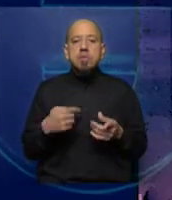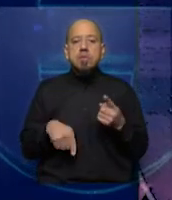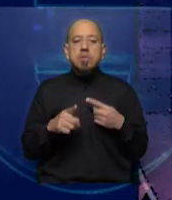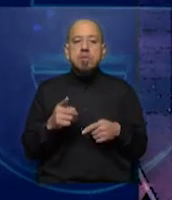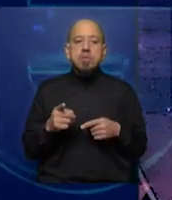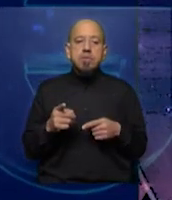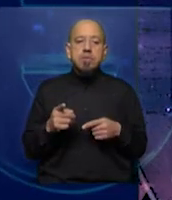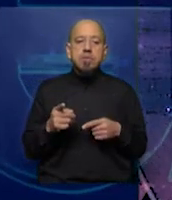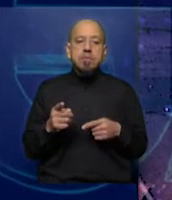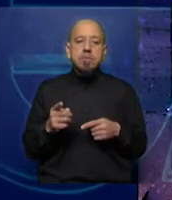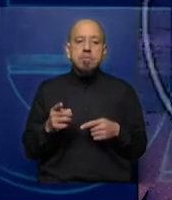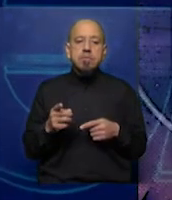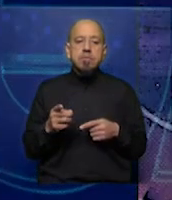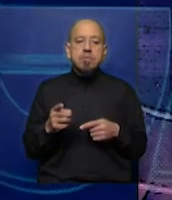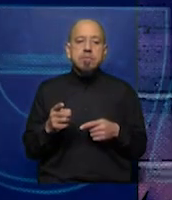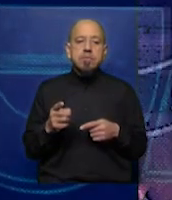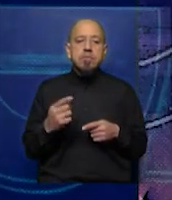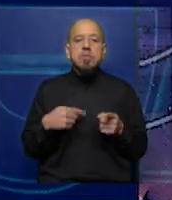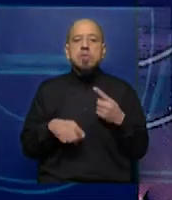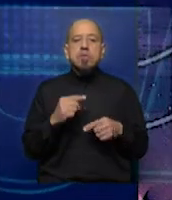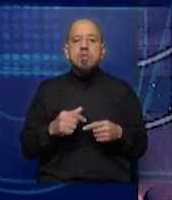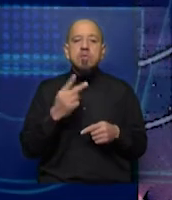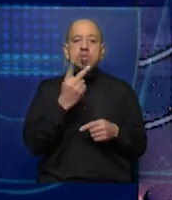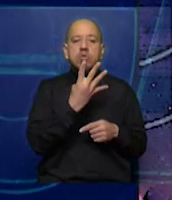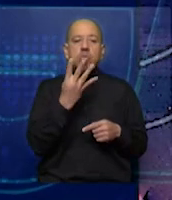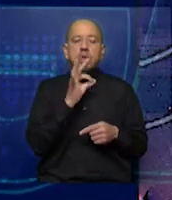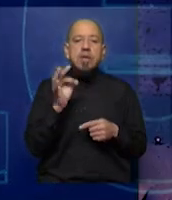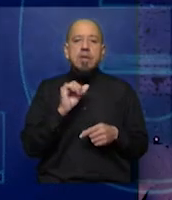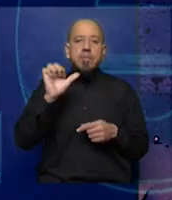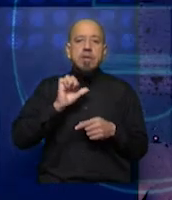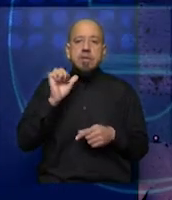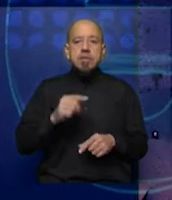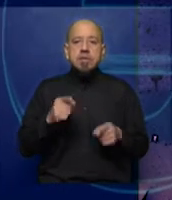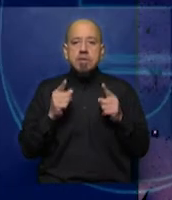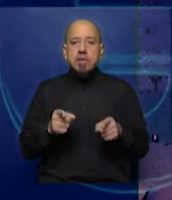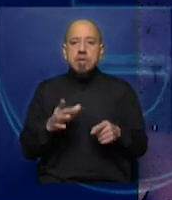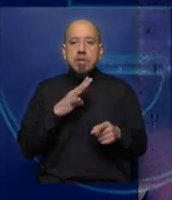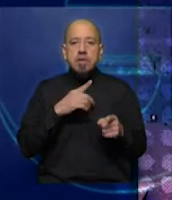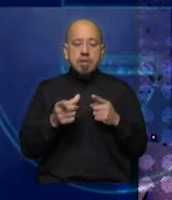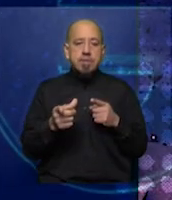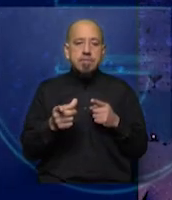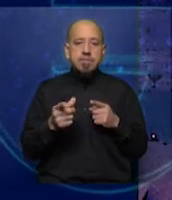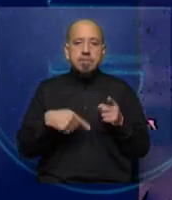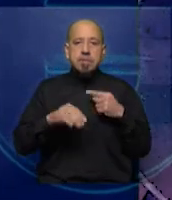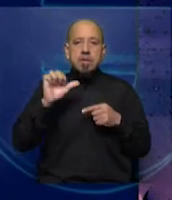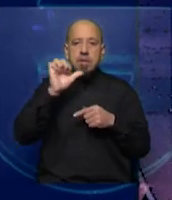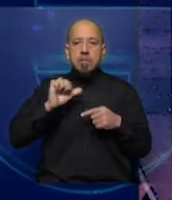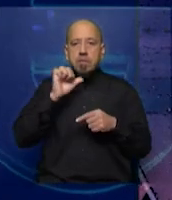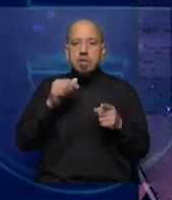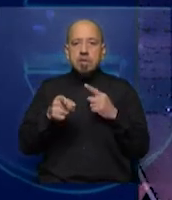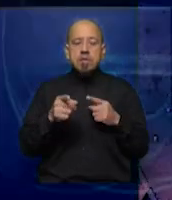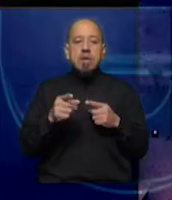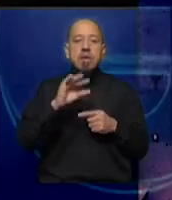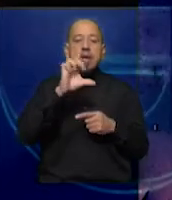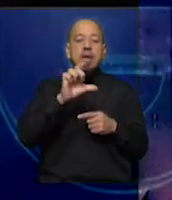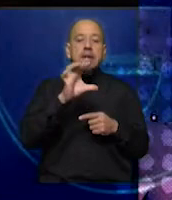Cámara. Y bueno, nucleamos 240 empresas, y de ahí es que salen las empresas sponsor